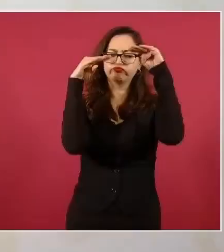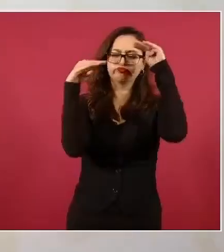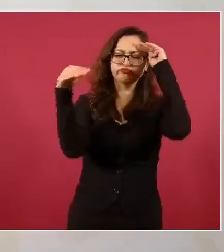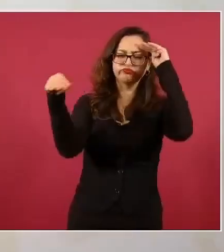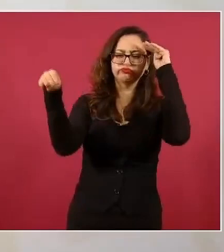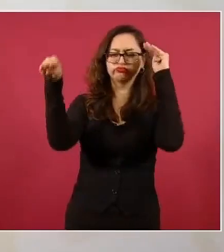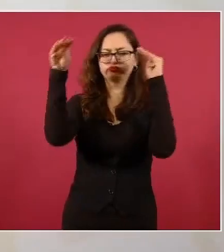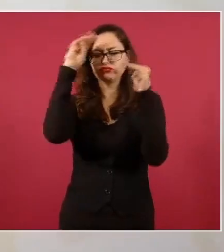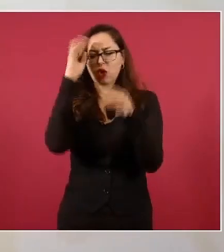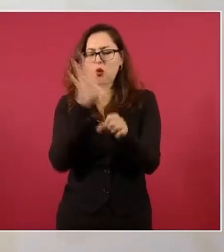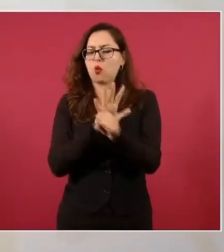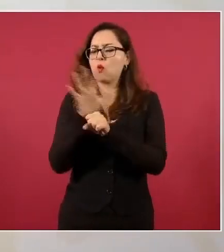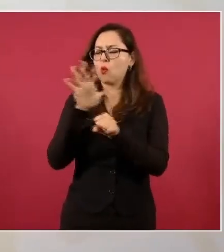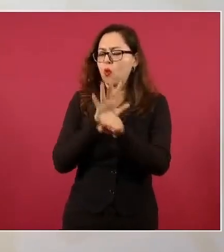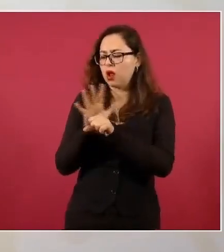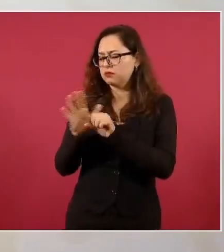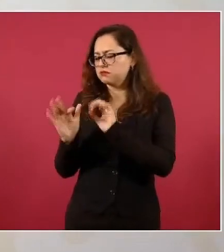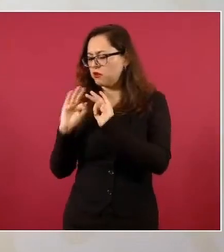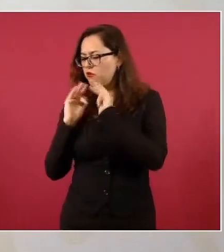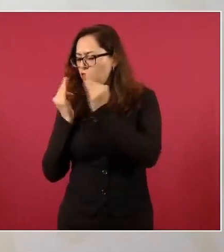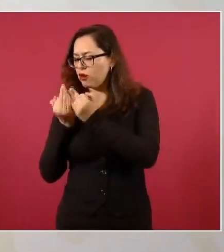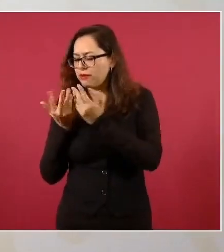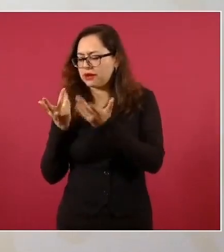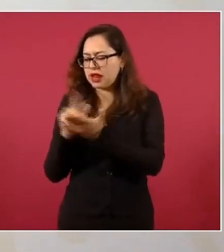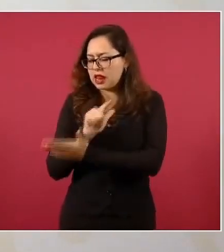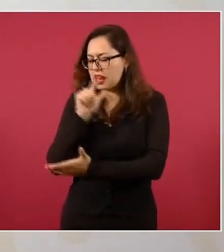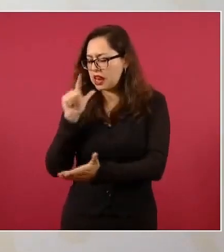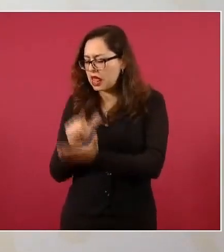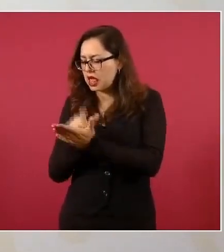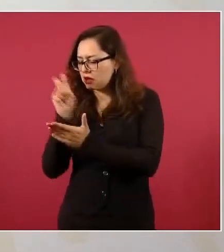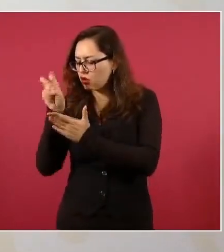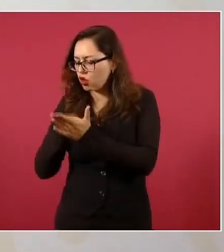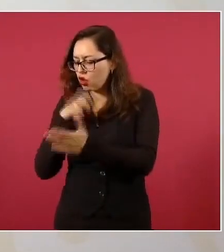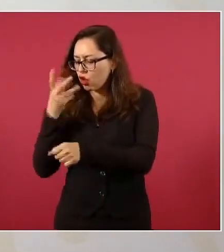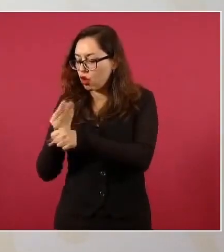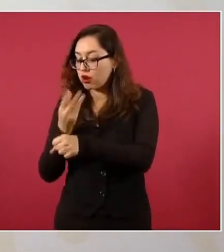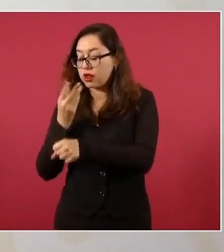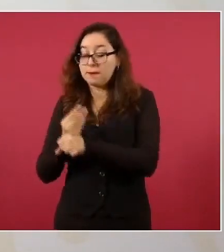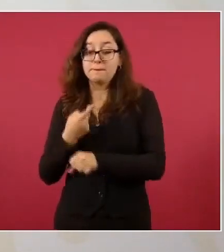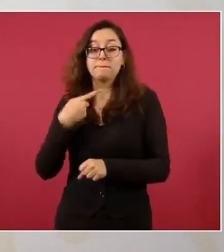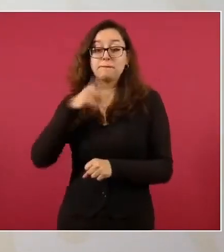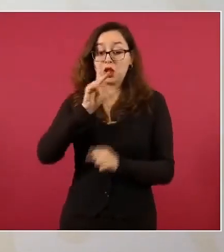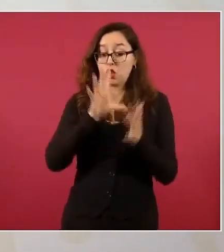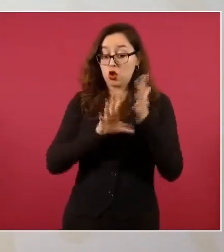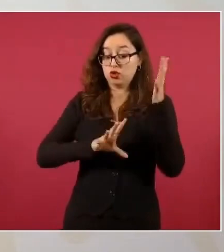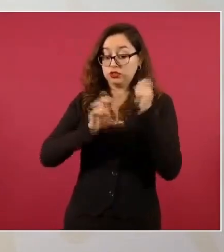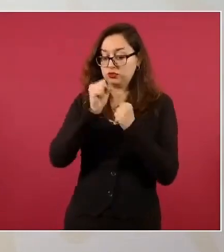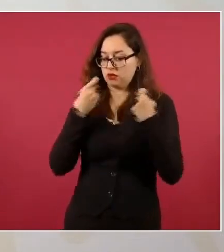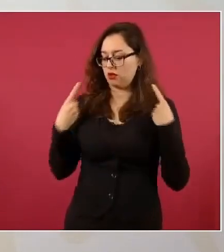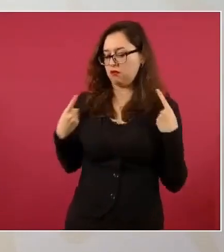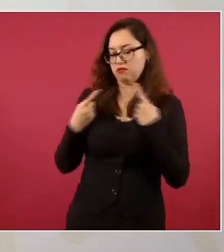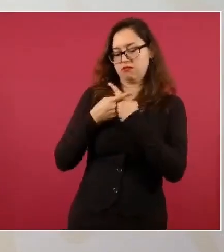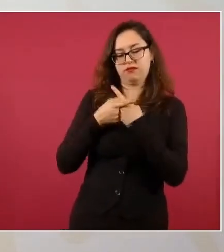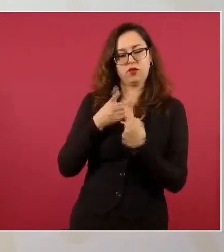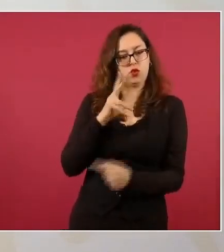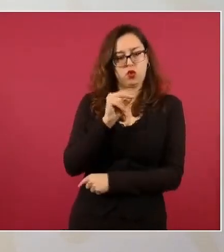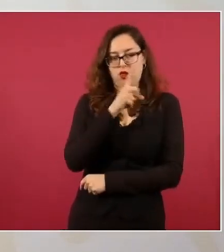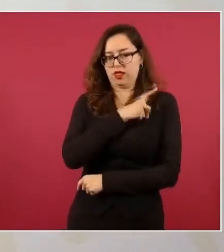viendo, sin violar la Constitución, ya les dije qué cosas no se pueden,